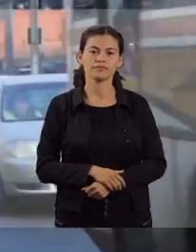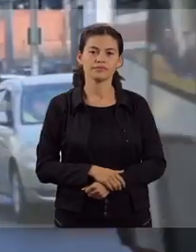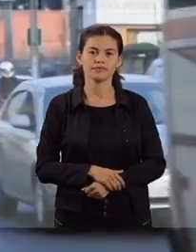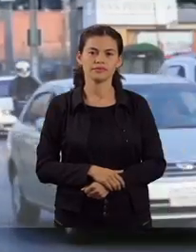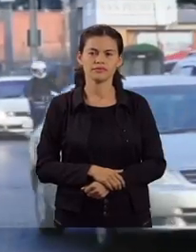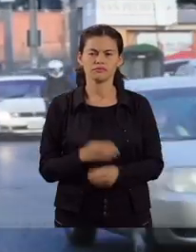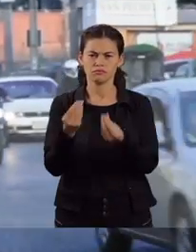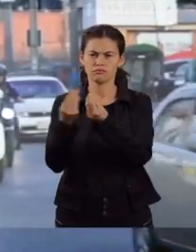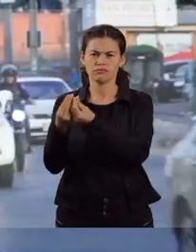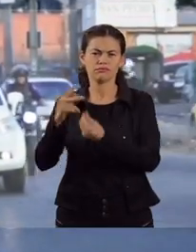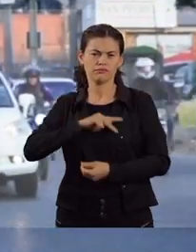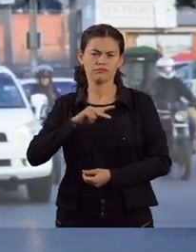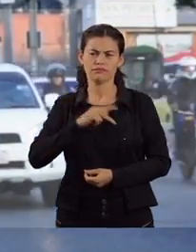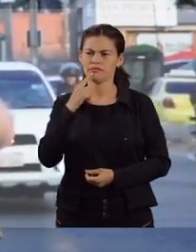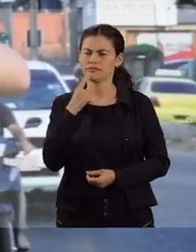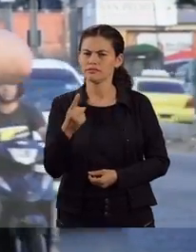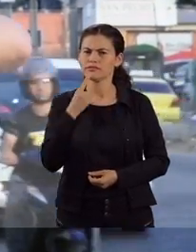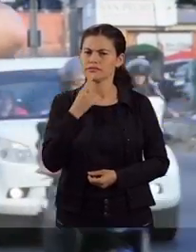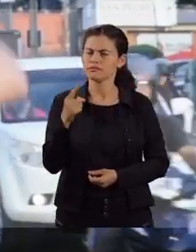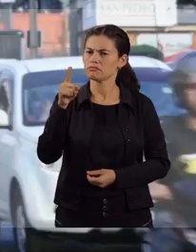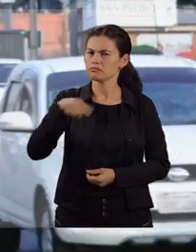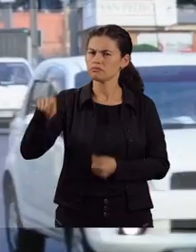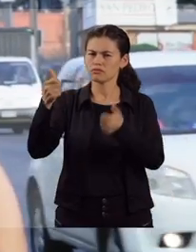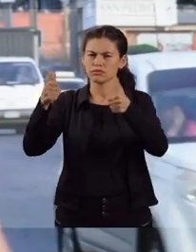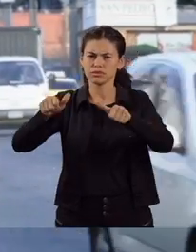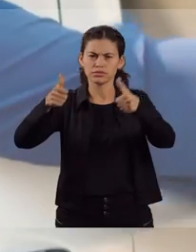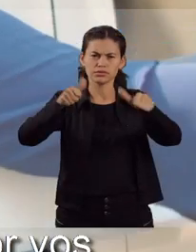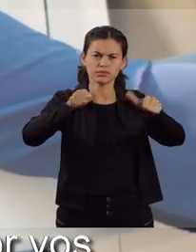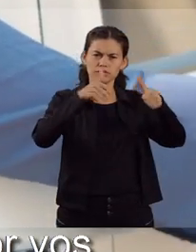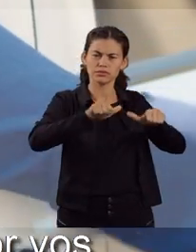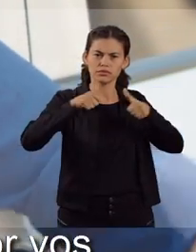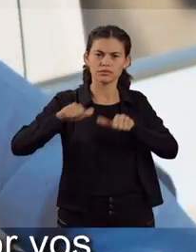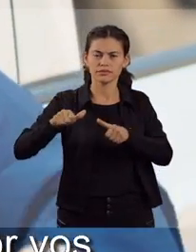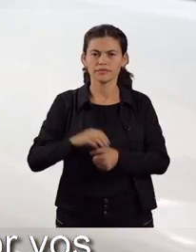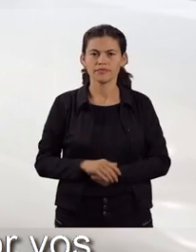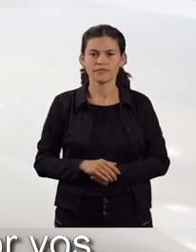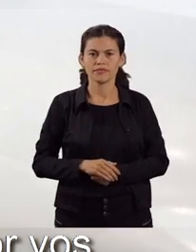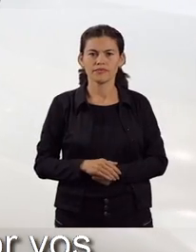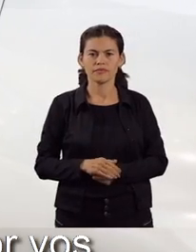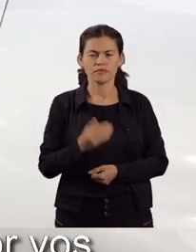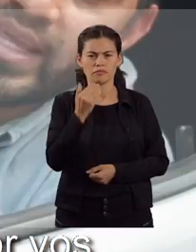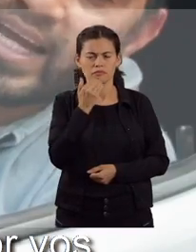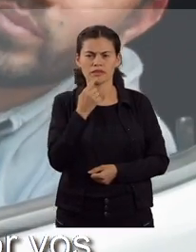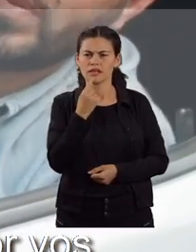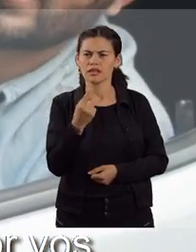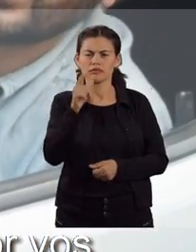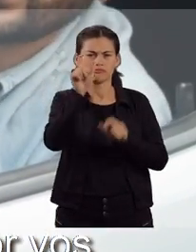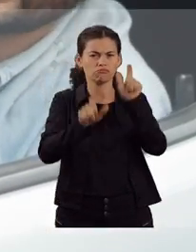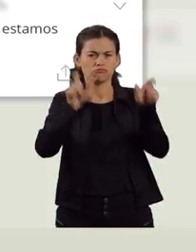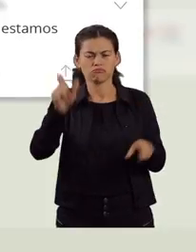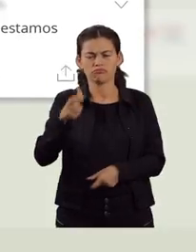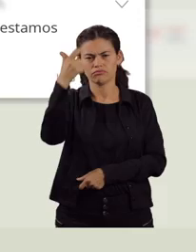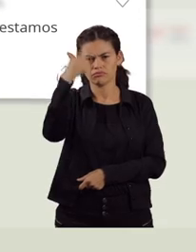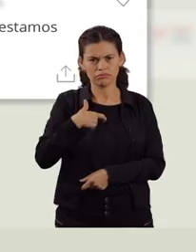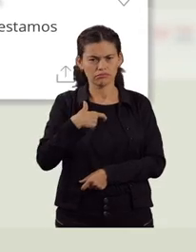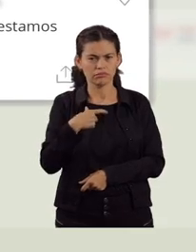Hay mucha gente que dice que todo está mal y que solo tenés que preocuparte por vos